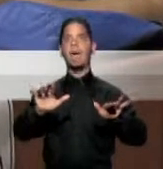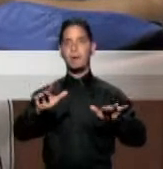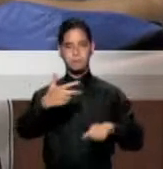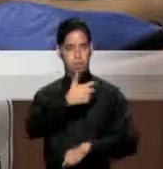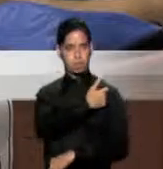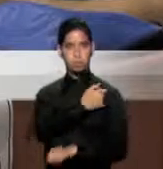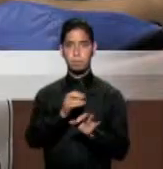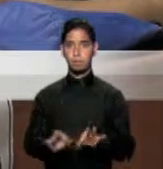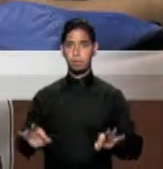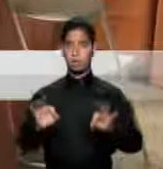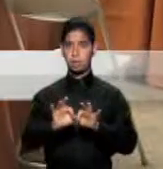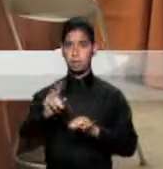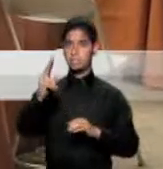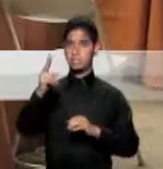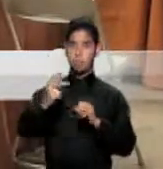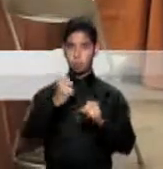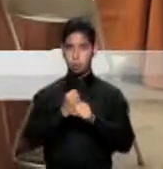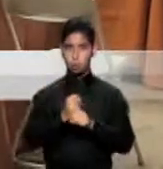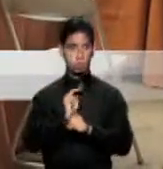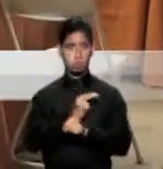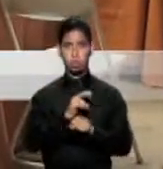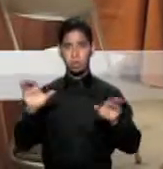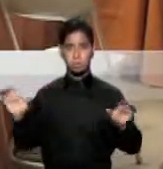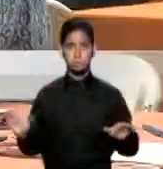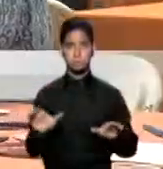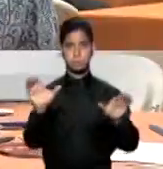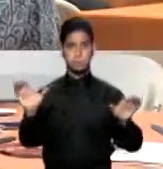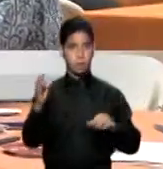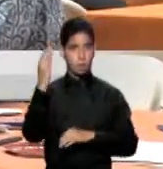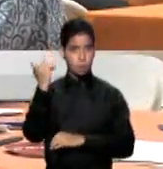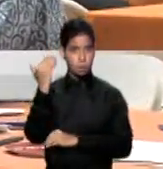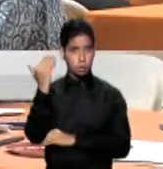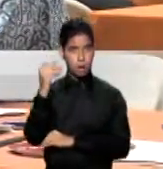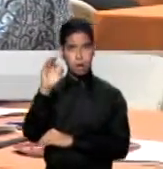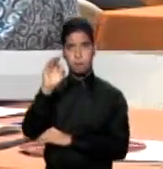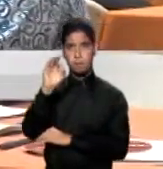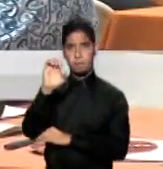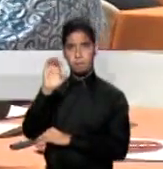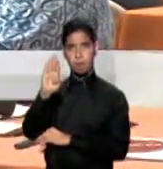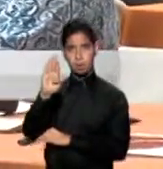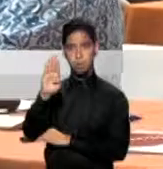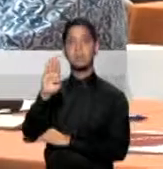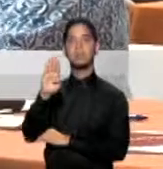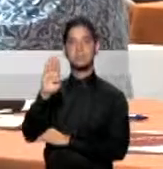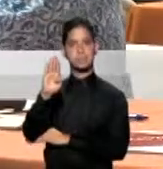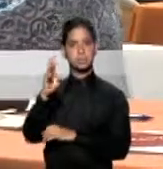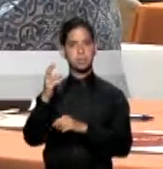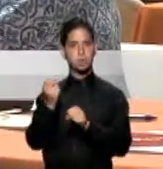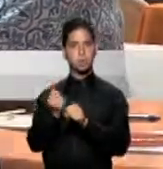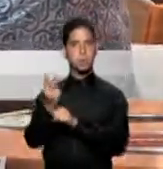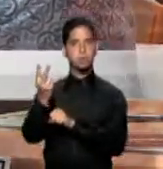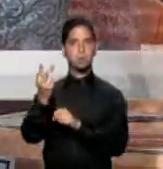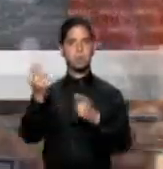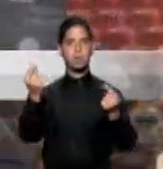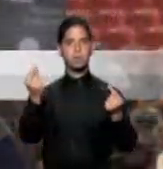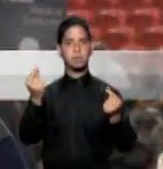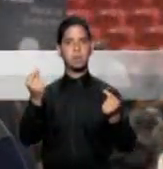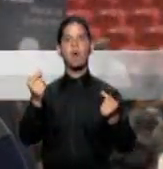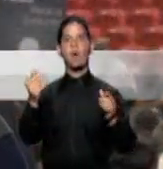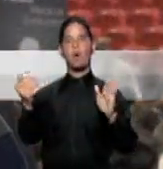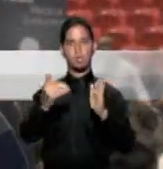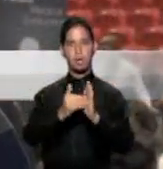padres. Así que hacemos vehementemente un llamado a los padres para que lleguen aquí. Estamos vacunando a toda persona de 6 meses de edad en adelante, libre